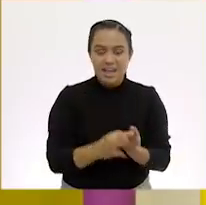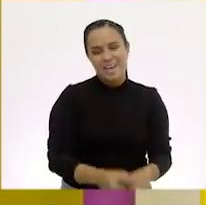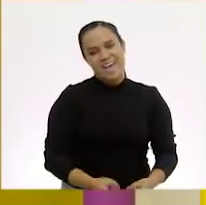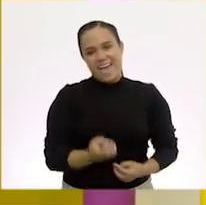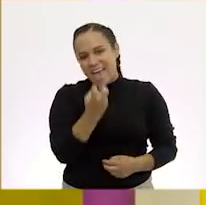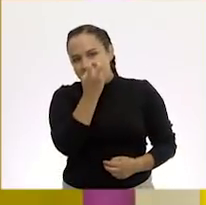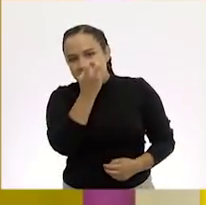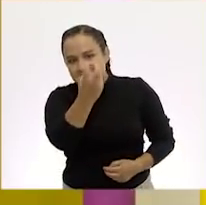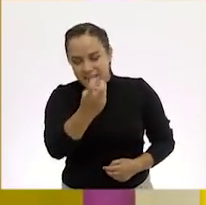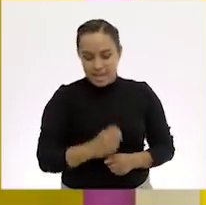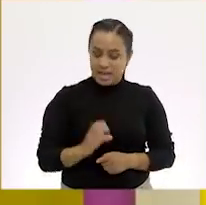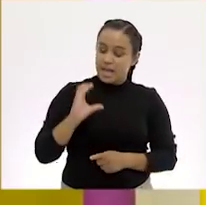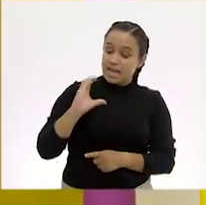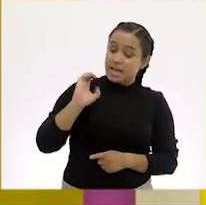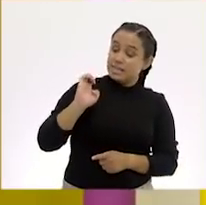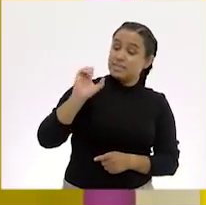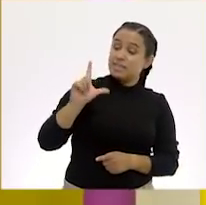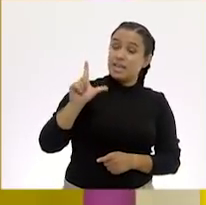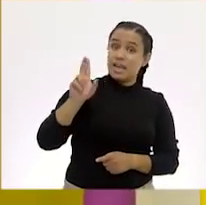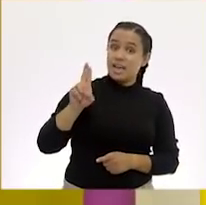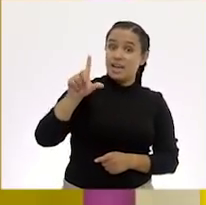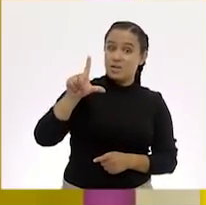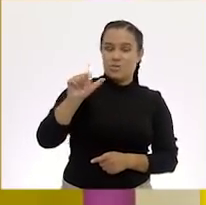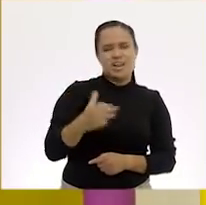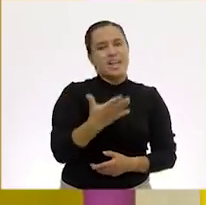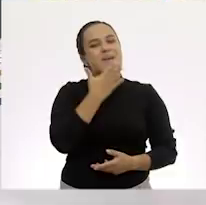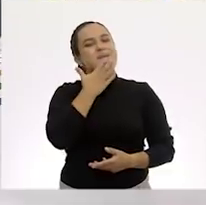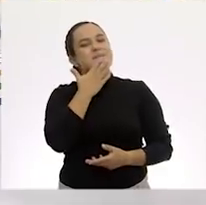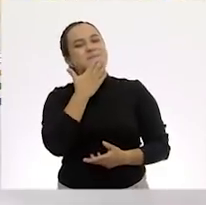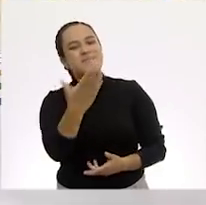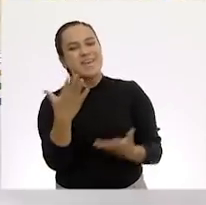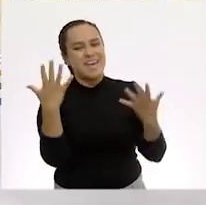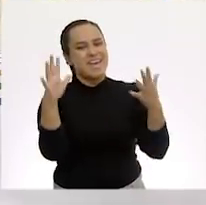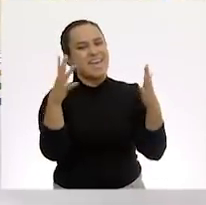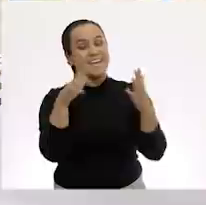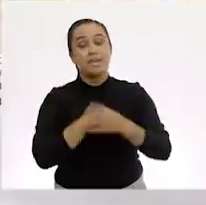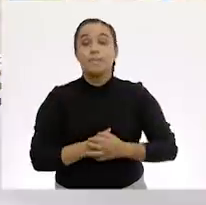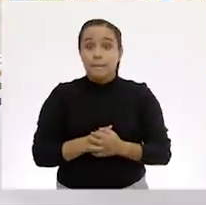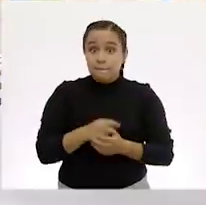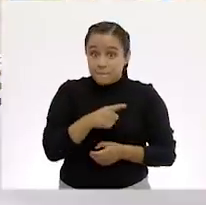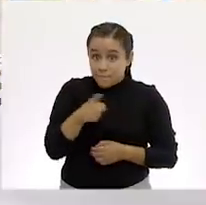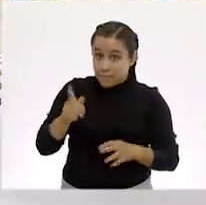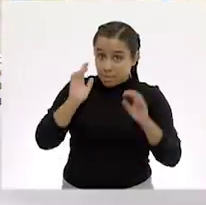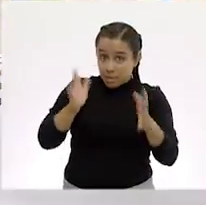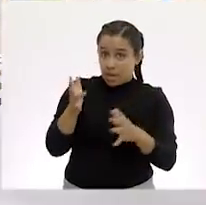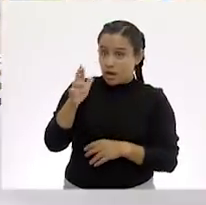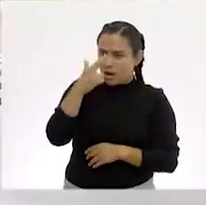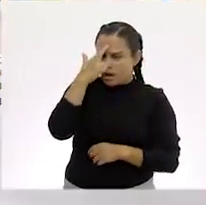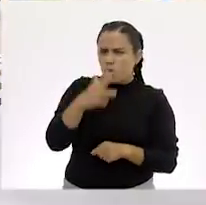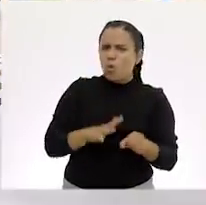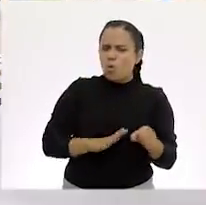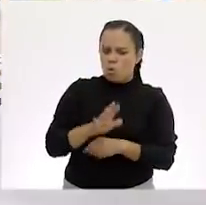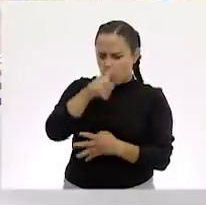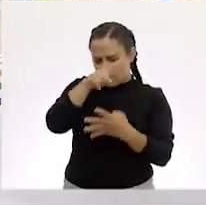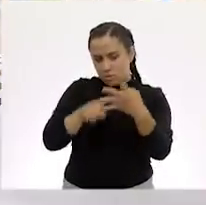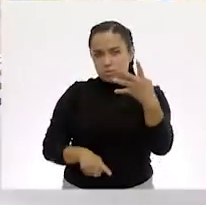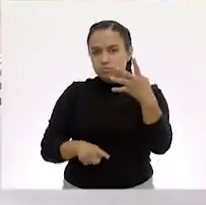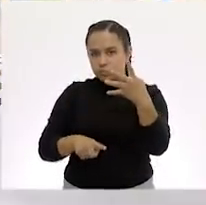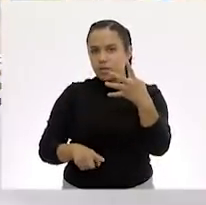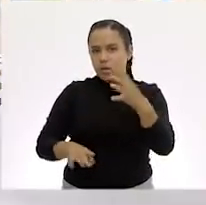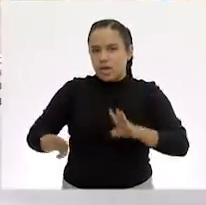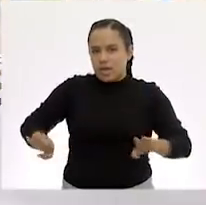¡Perfecto! Células, muy bien. Eso es. Entonces, ahora que ya recordamos cuáles son esas 4